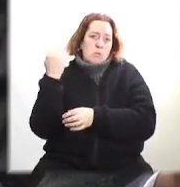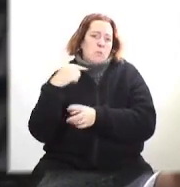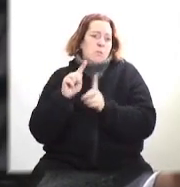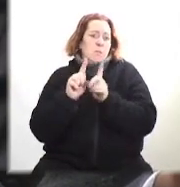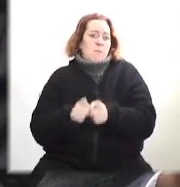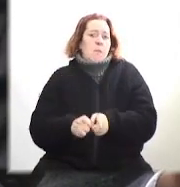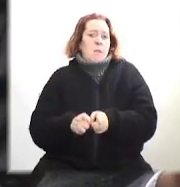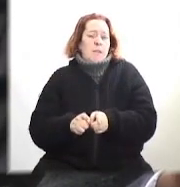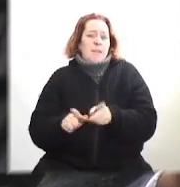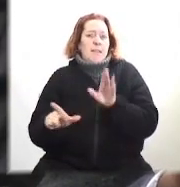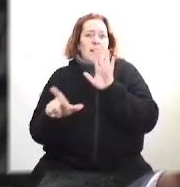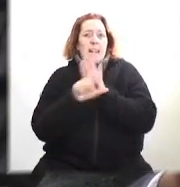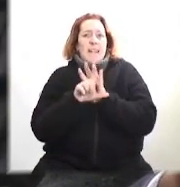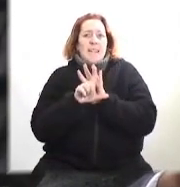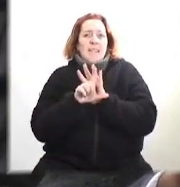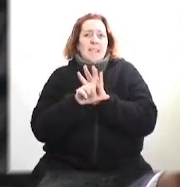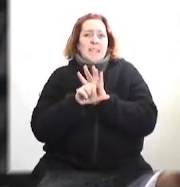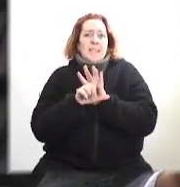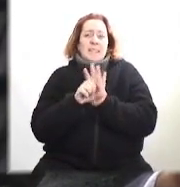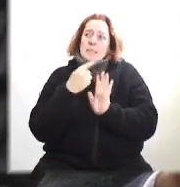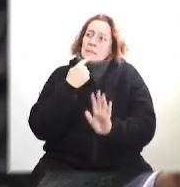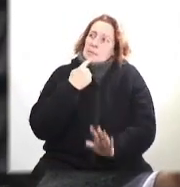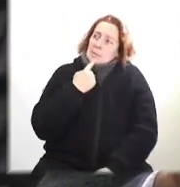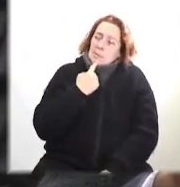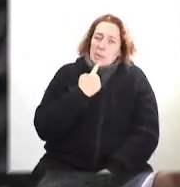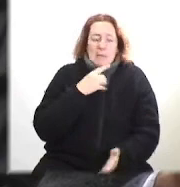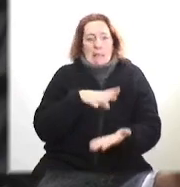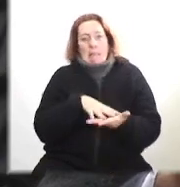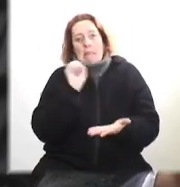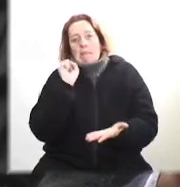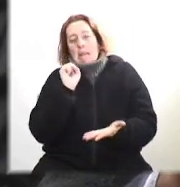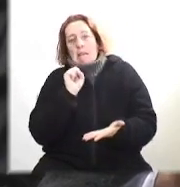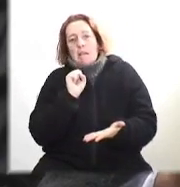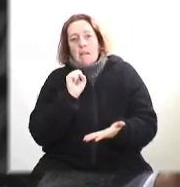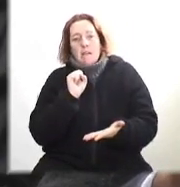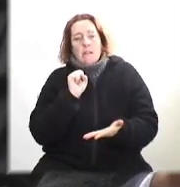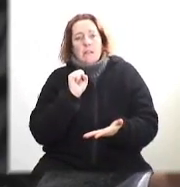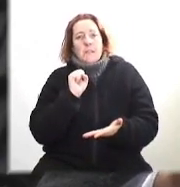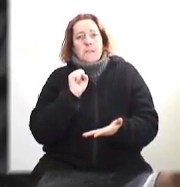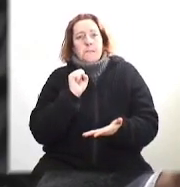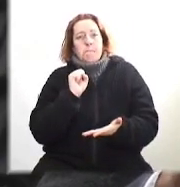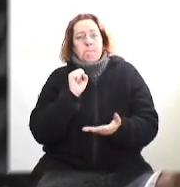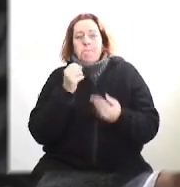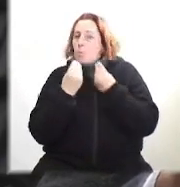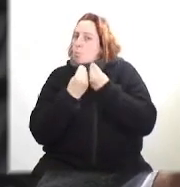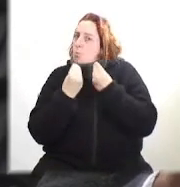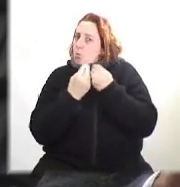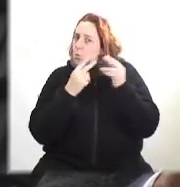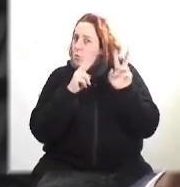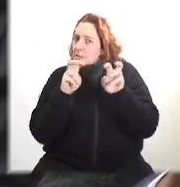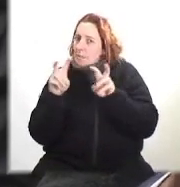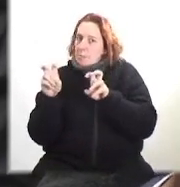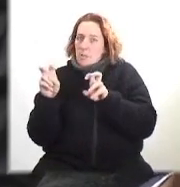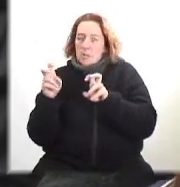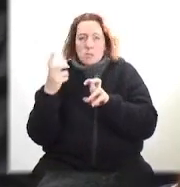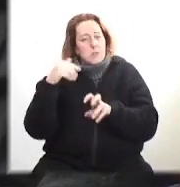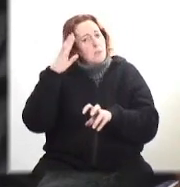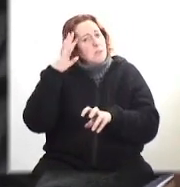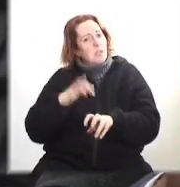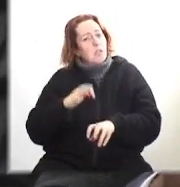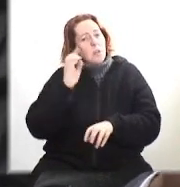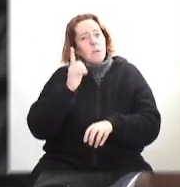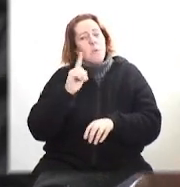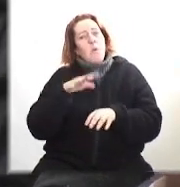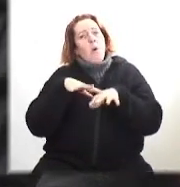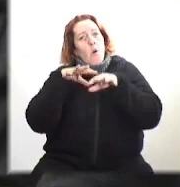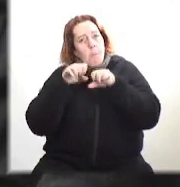además la ley nos abre dudas interpretativas en muchos aspectos y, bueno, creo que tenemos que asumir